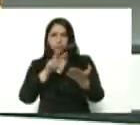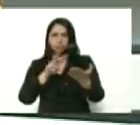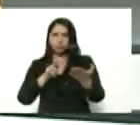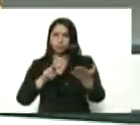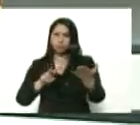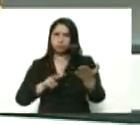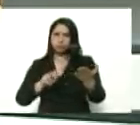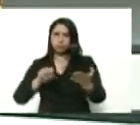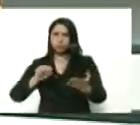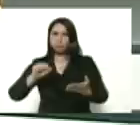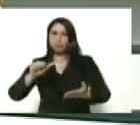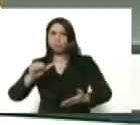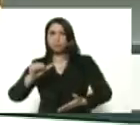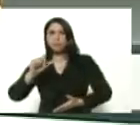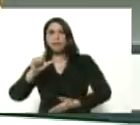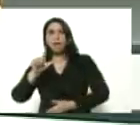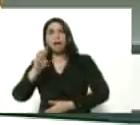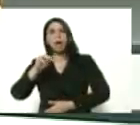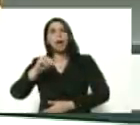Miguel